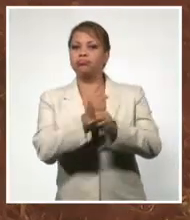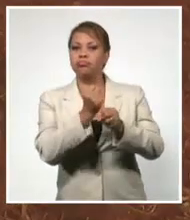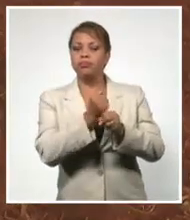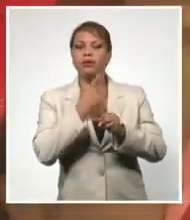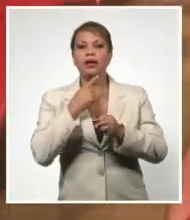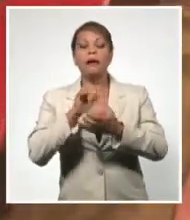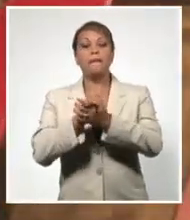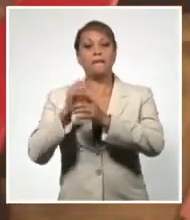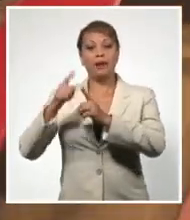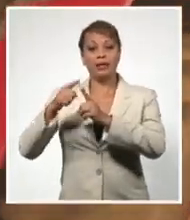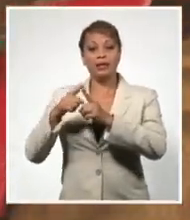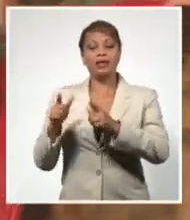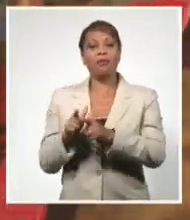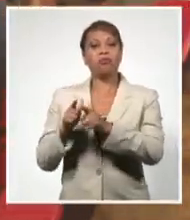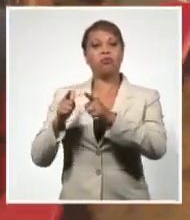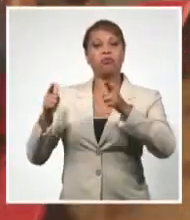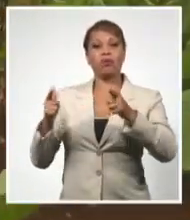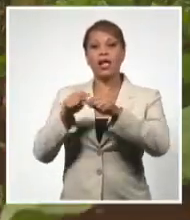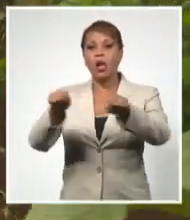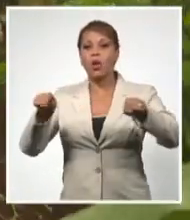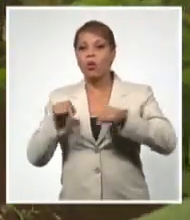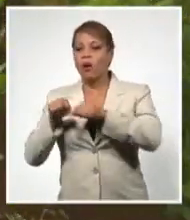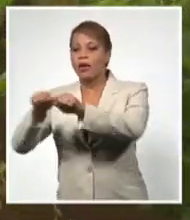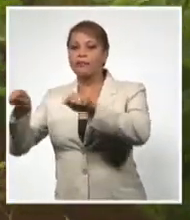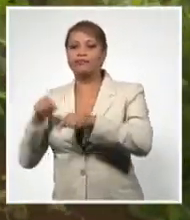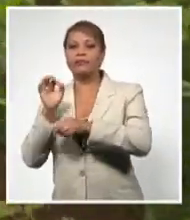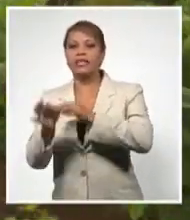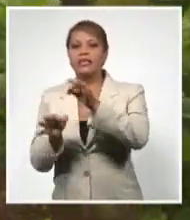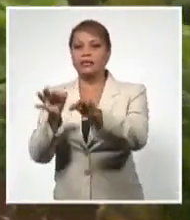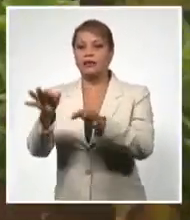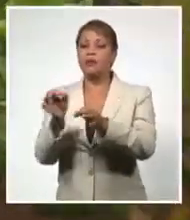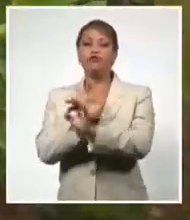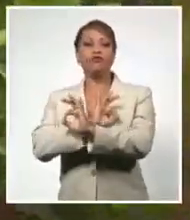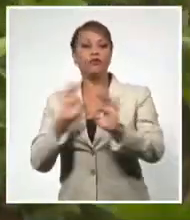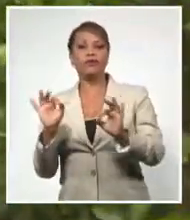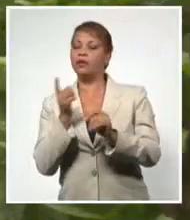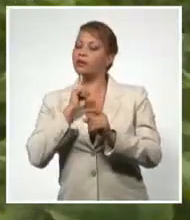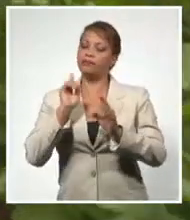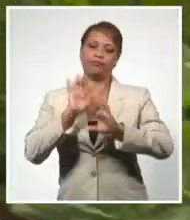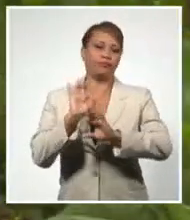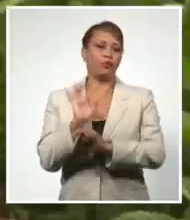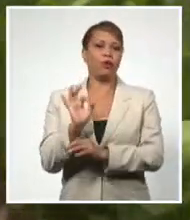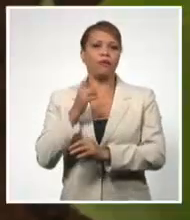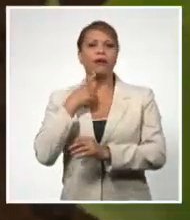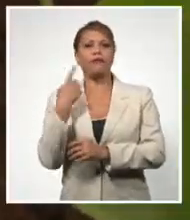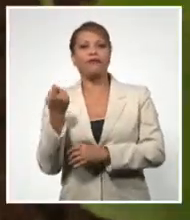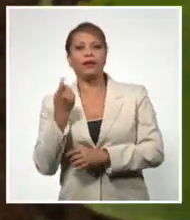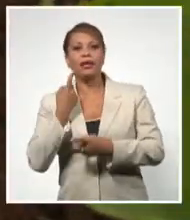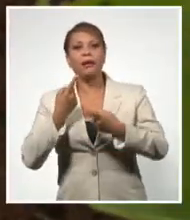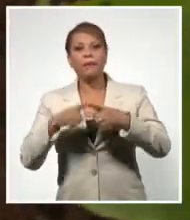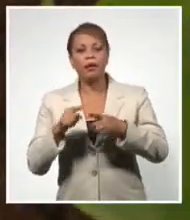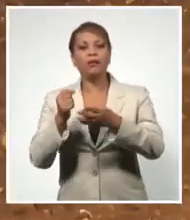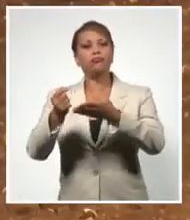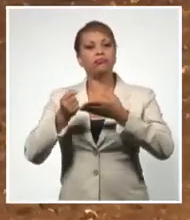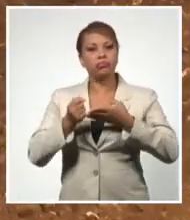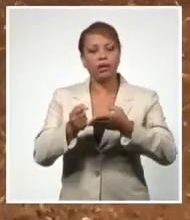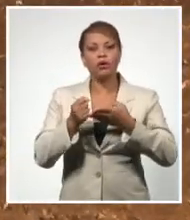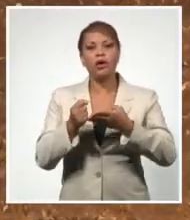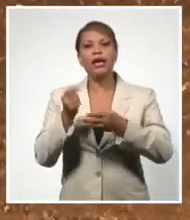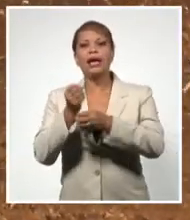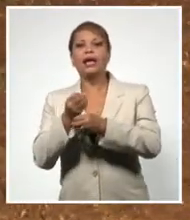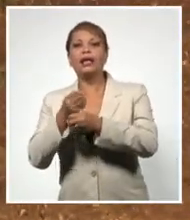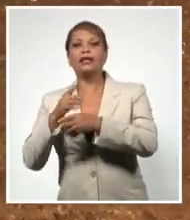incrementa sus áreas de siembra, aunque no es suficiente. El contexto obliga al uso racional de los recursos y al empleo de